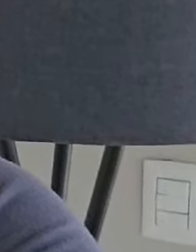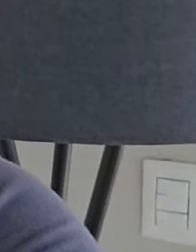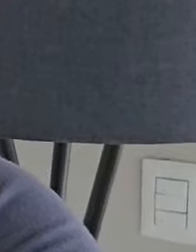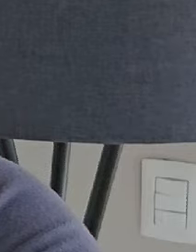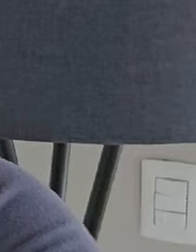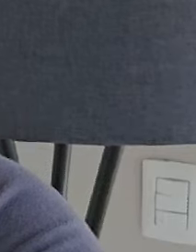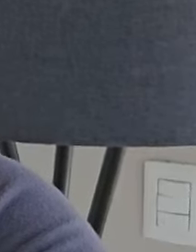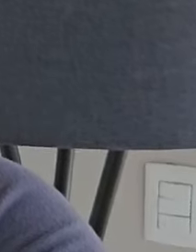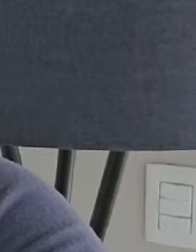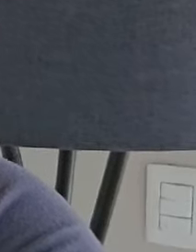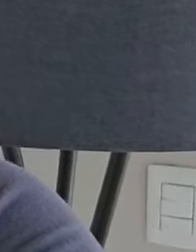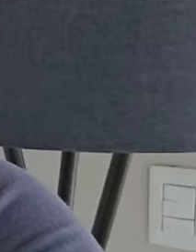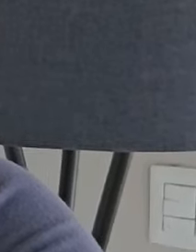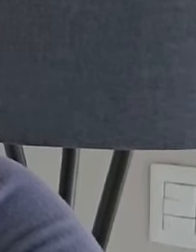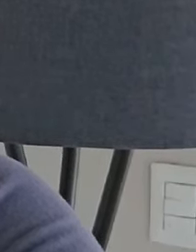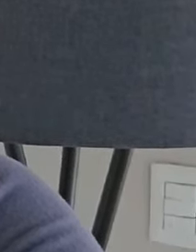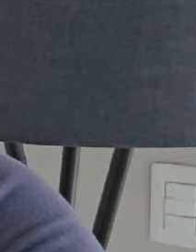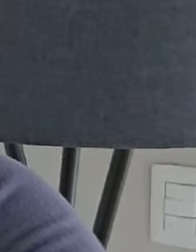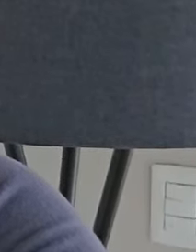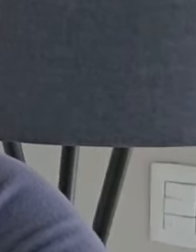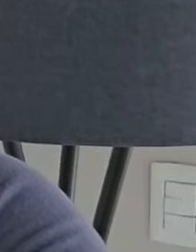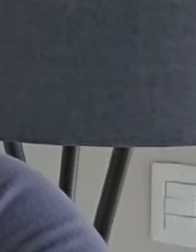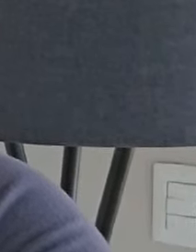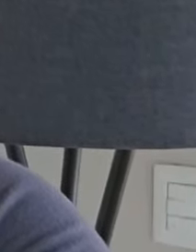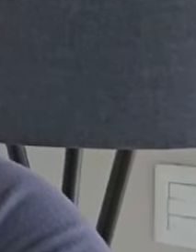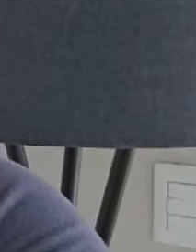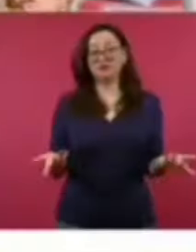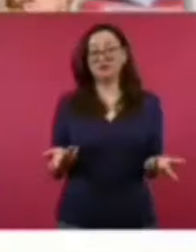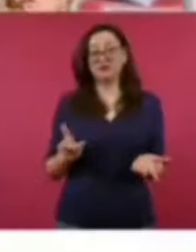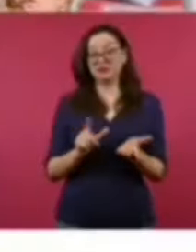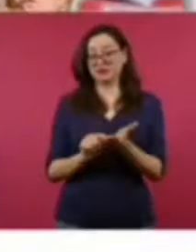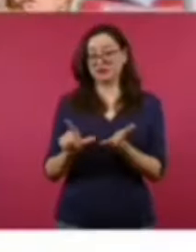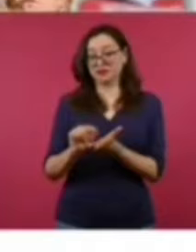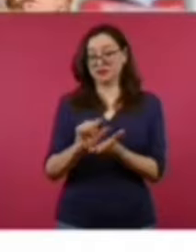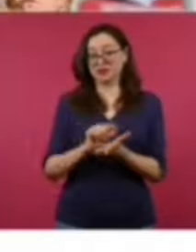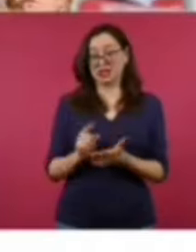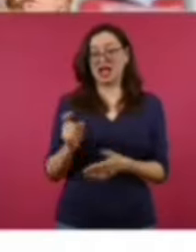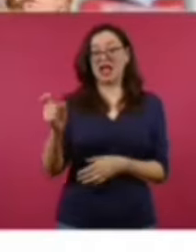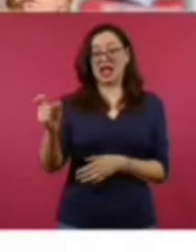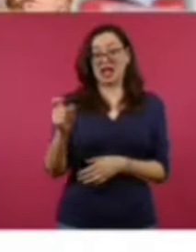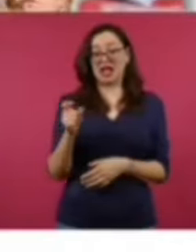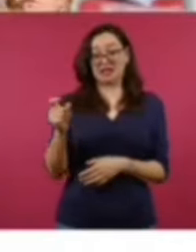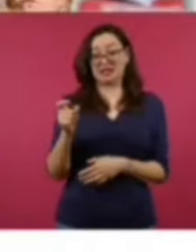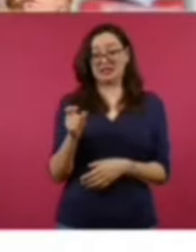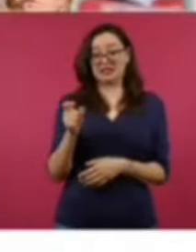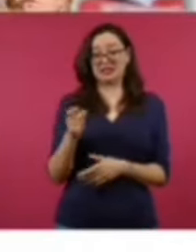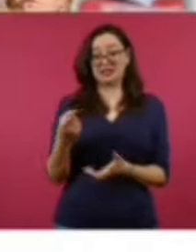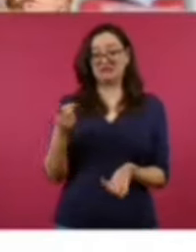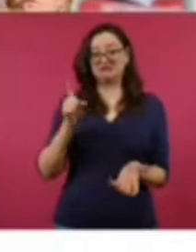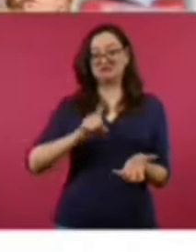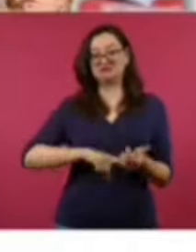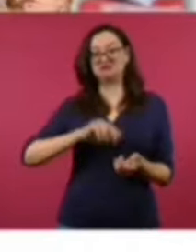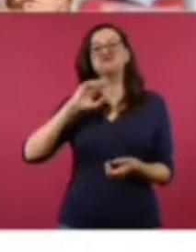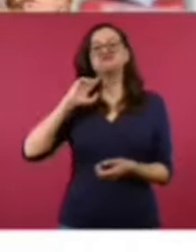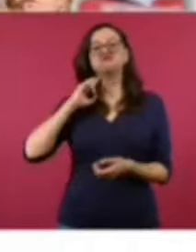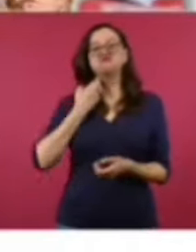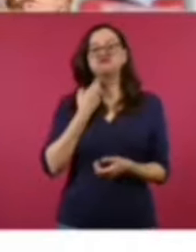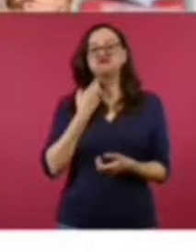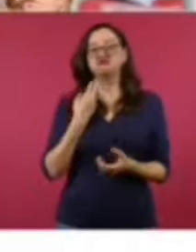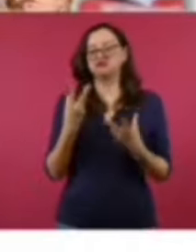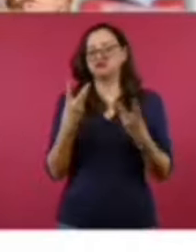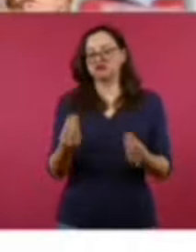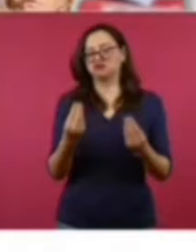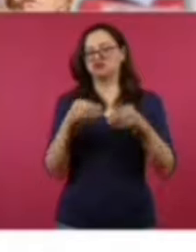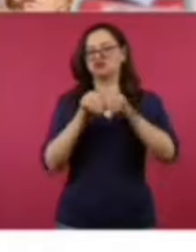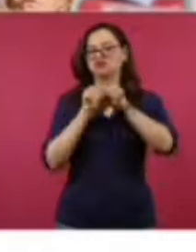quienes quieren las mentiras, y también aquí está el comunicado del CIBE, de los ejércitos de bots que difunden las